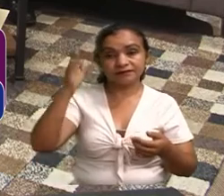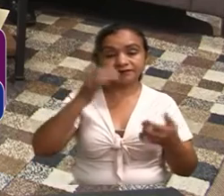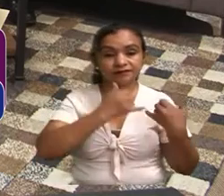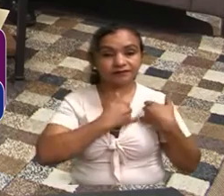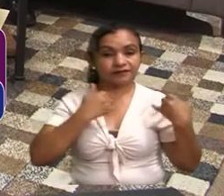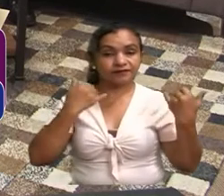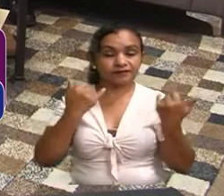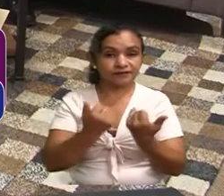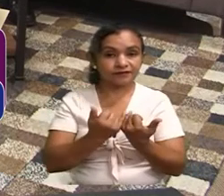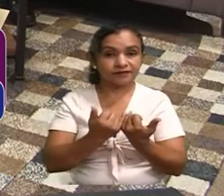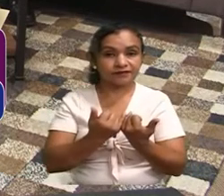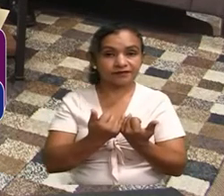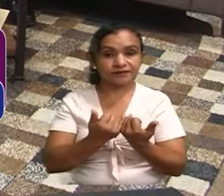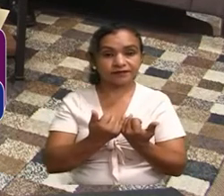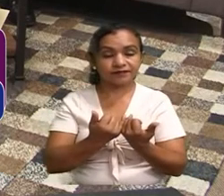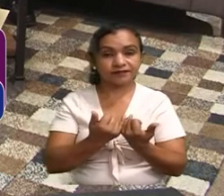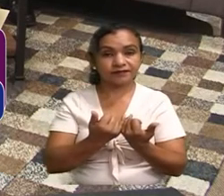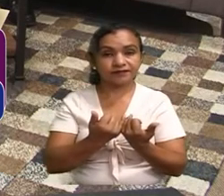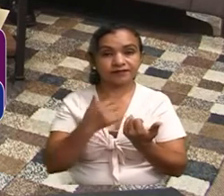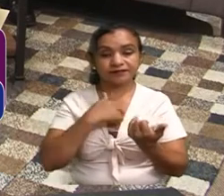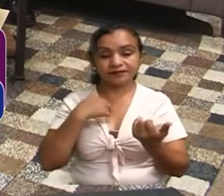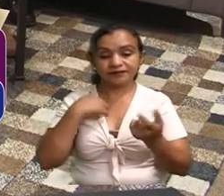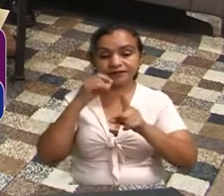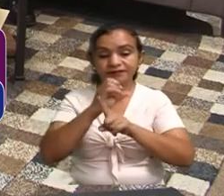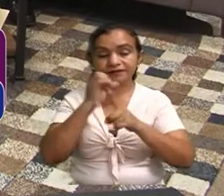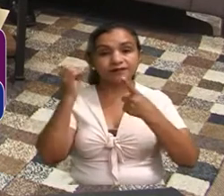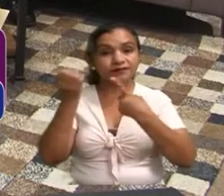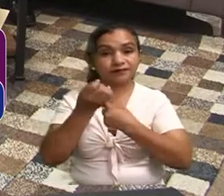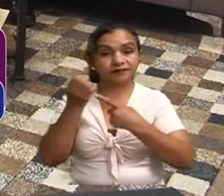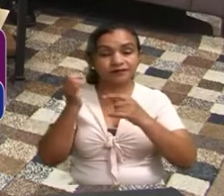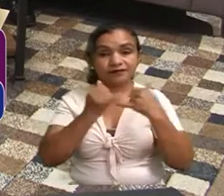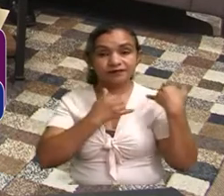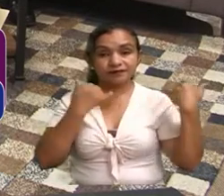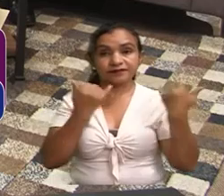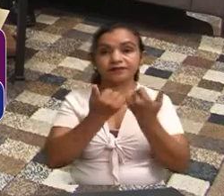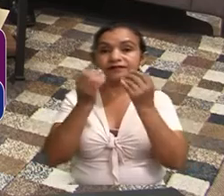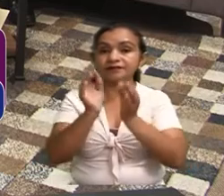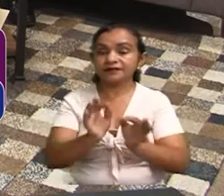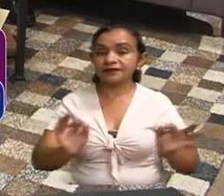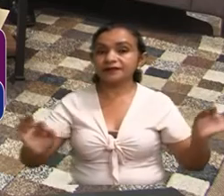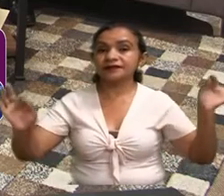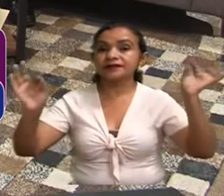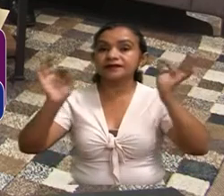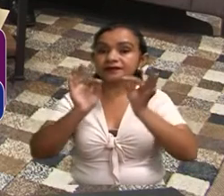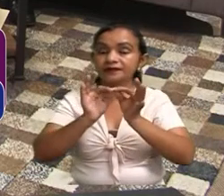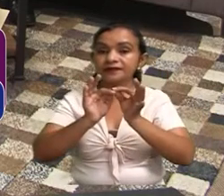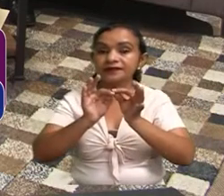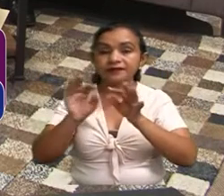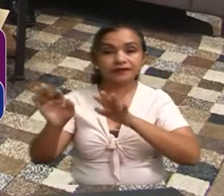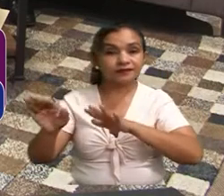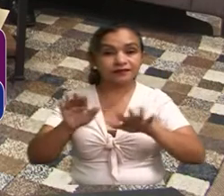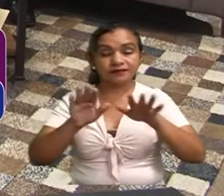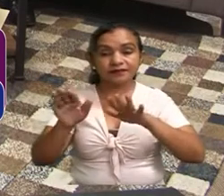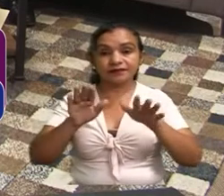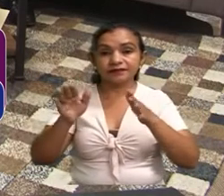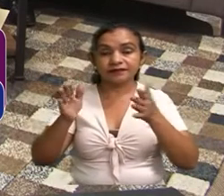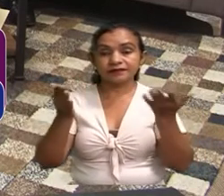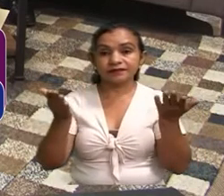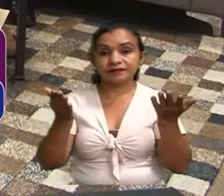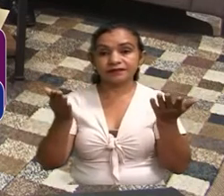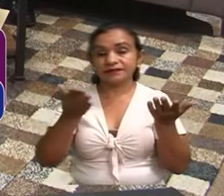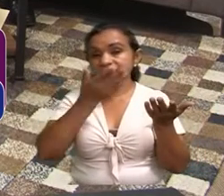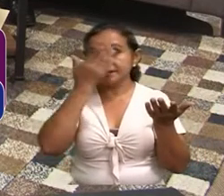instituciones que estamos organizando esto, porque eso es algo importante de que no debo dejar